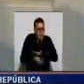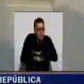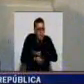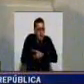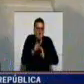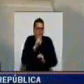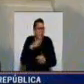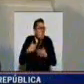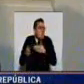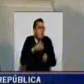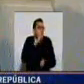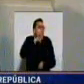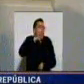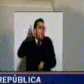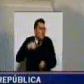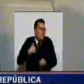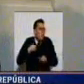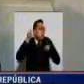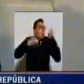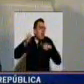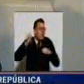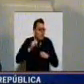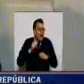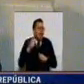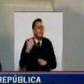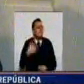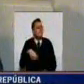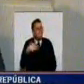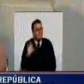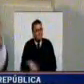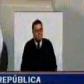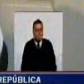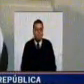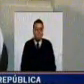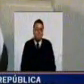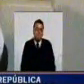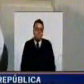el patrimonio de los colombianos. Bueno.